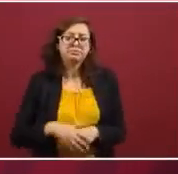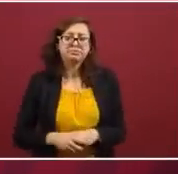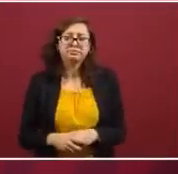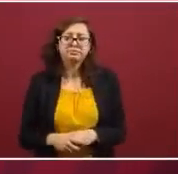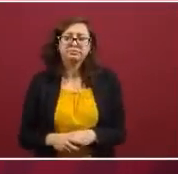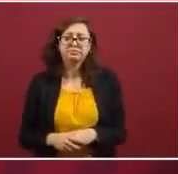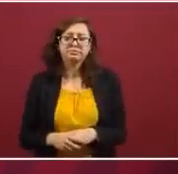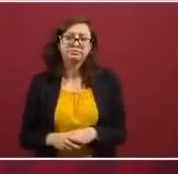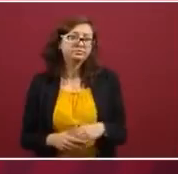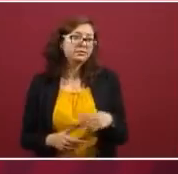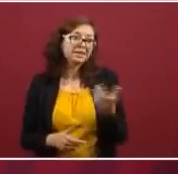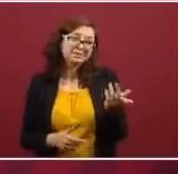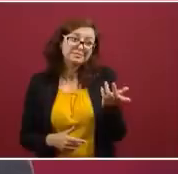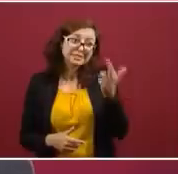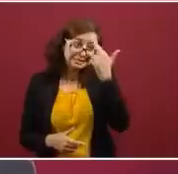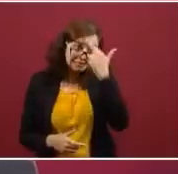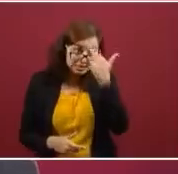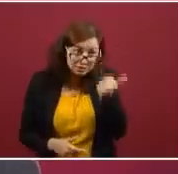no tienen la razón